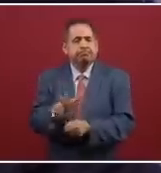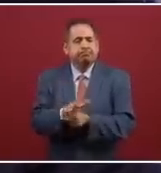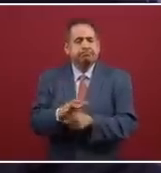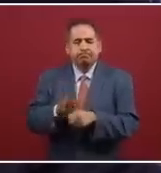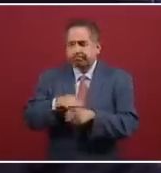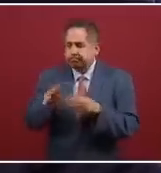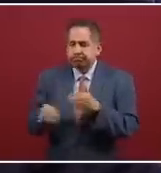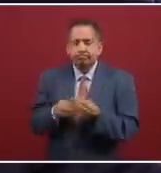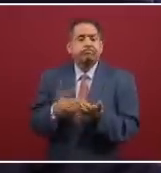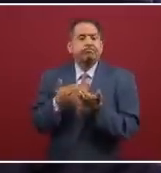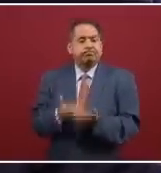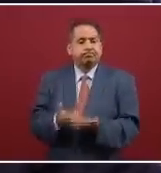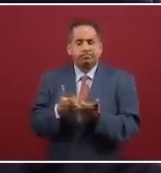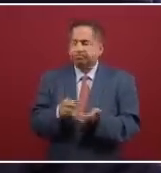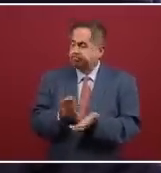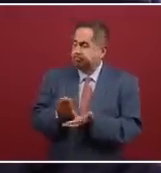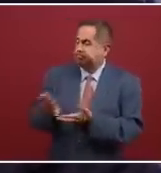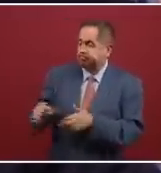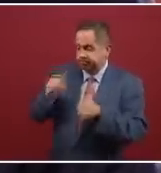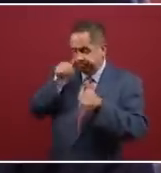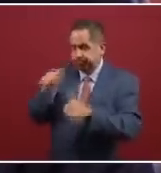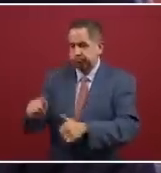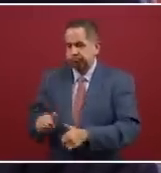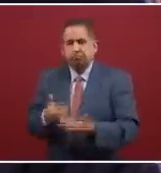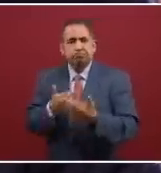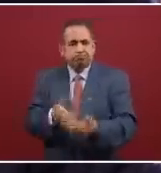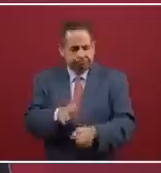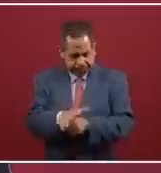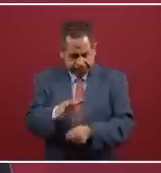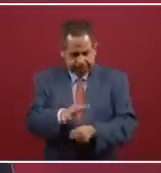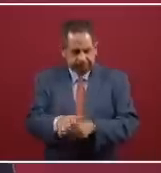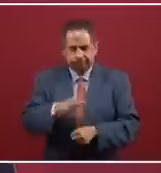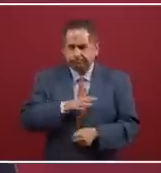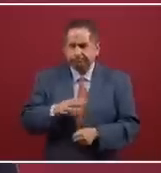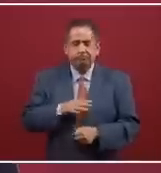adicionales los tenemos